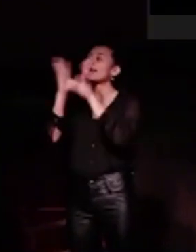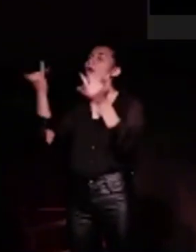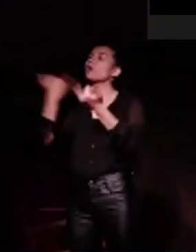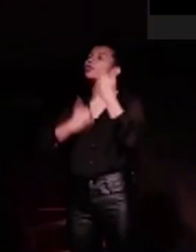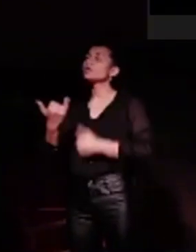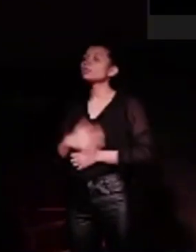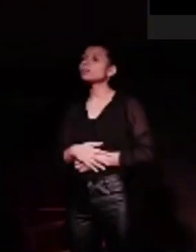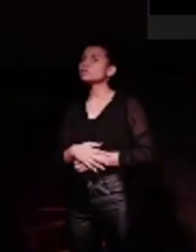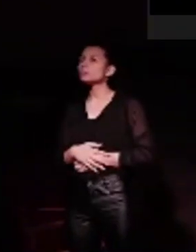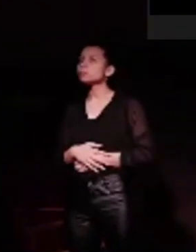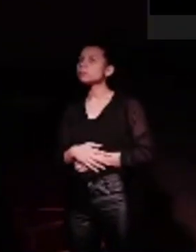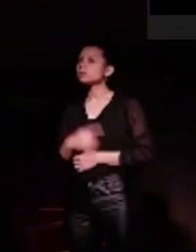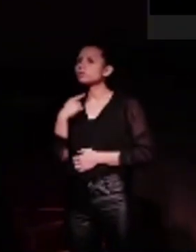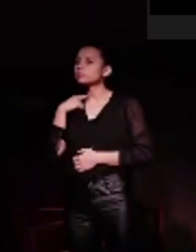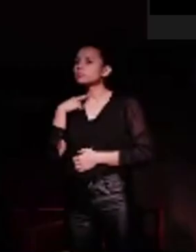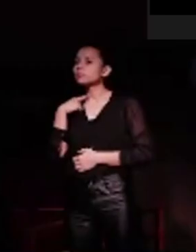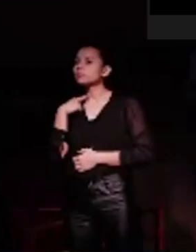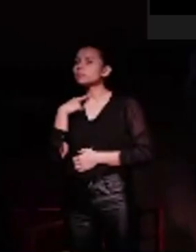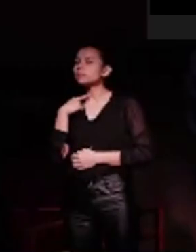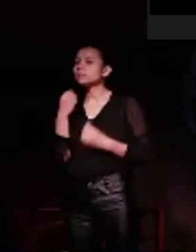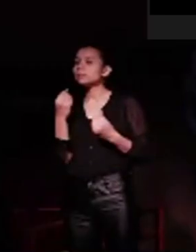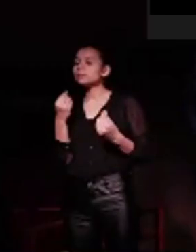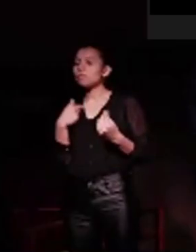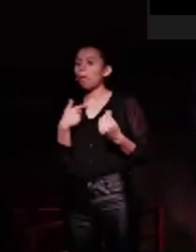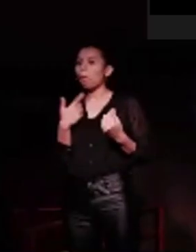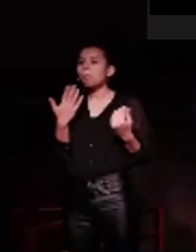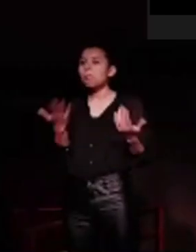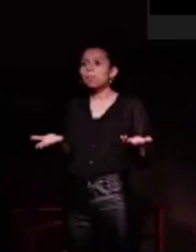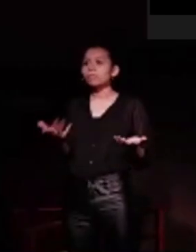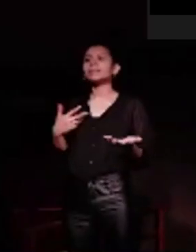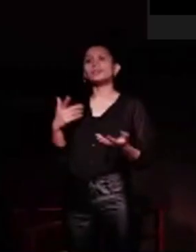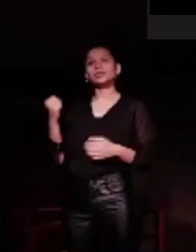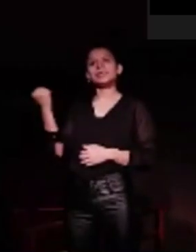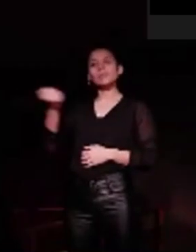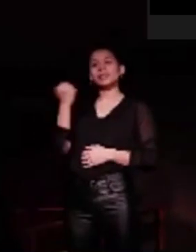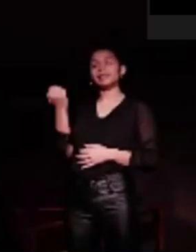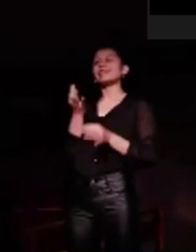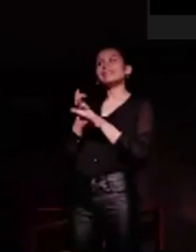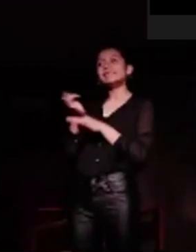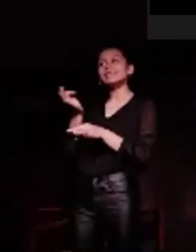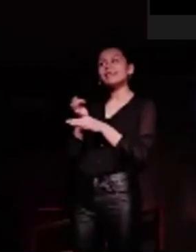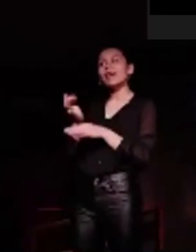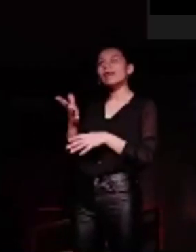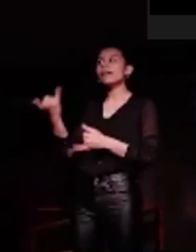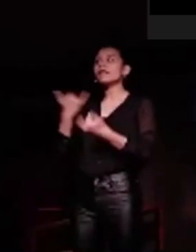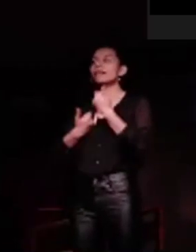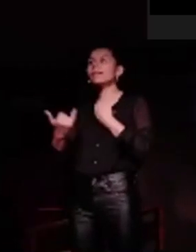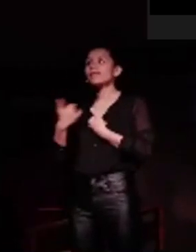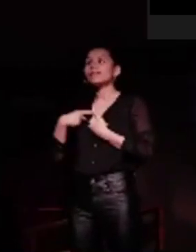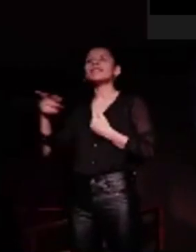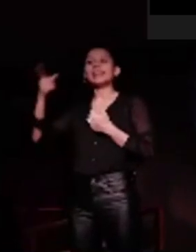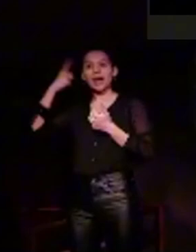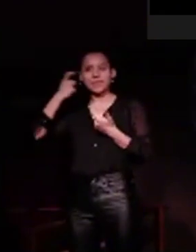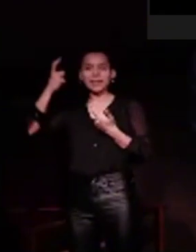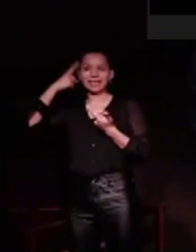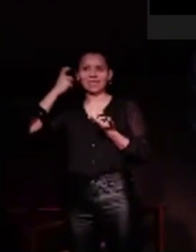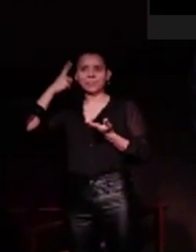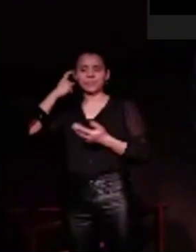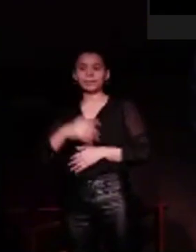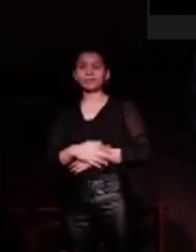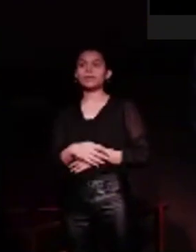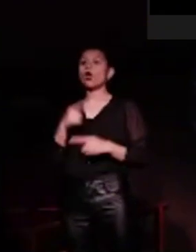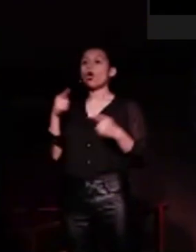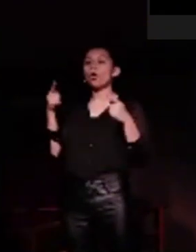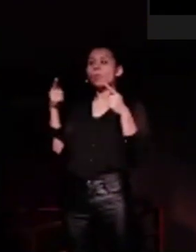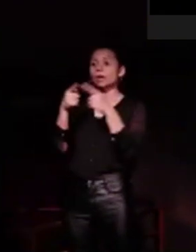hace difícil. Y ahí es ese objetivo también de aprender enseñando. Tenemos objetivos de investigación porque queremos promover